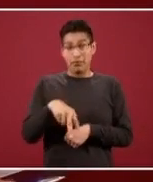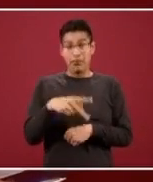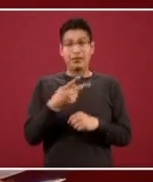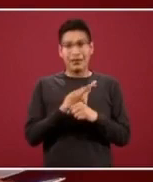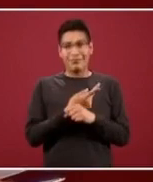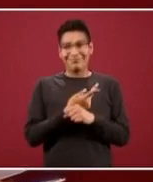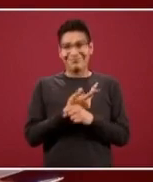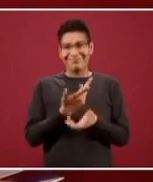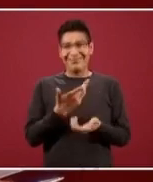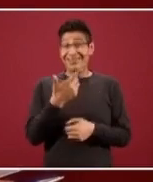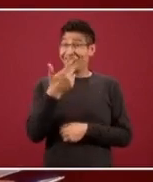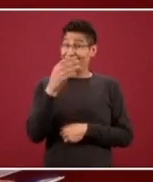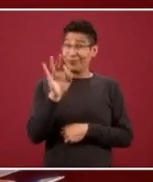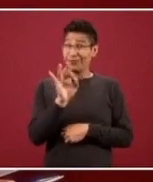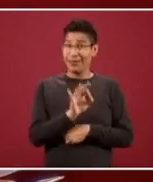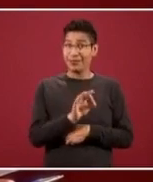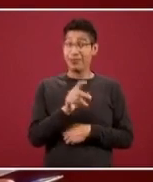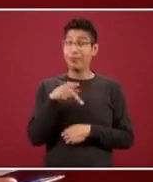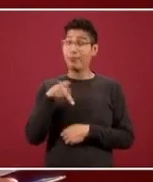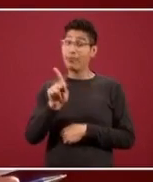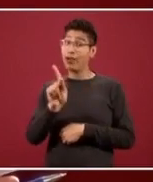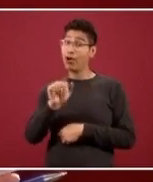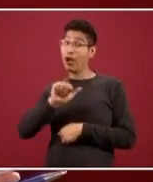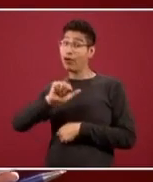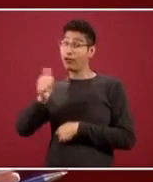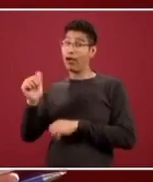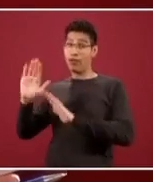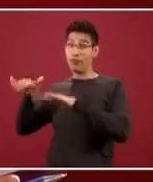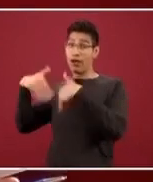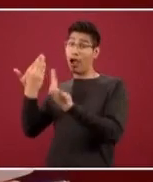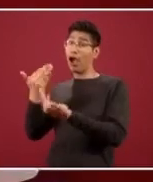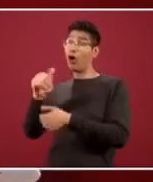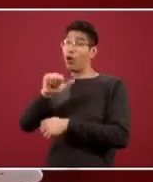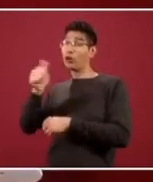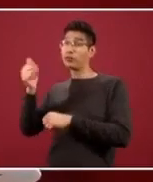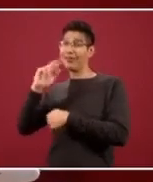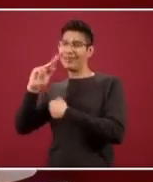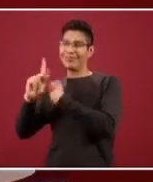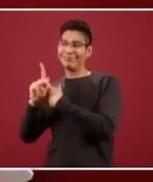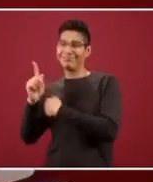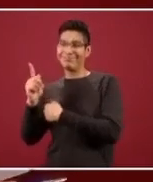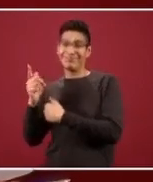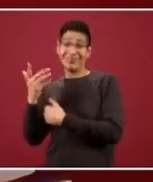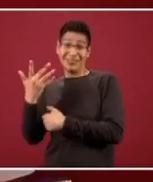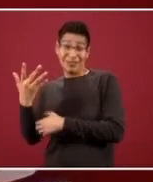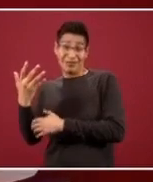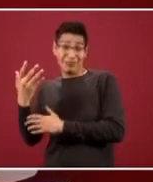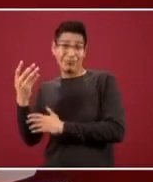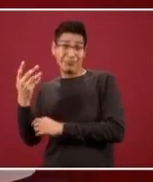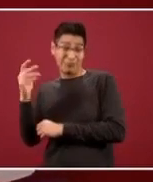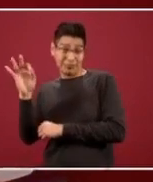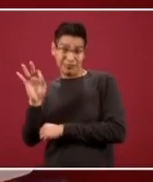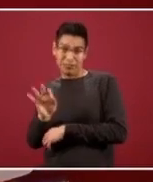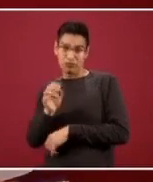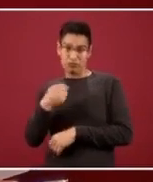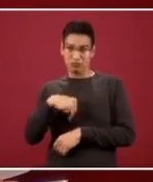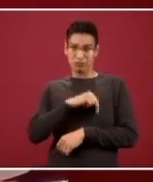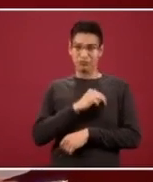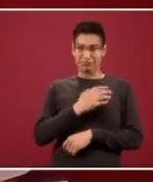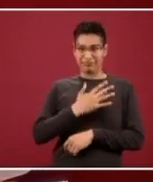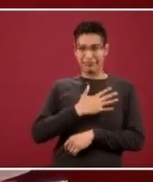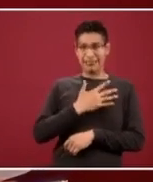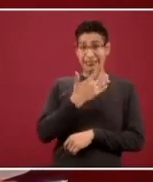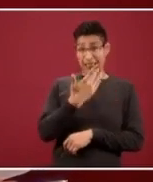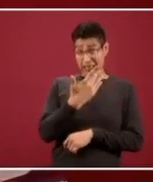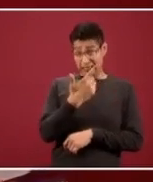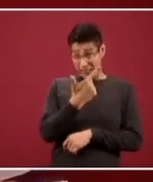al principio, y nada más si nos pueden decir, y no es por una cuestión de curiosidad, tiene que ver con el caso del INER, de la persona